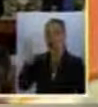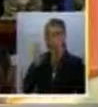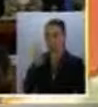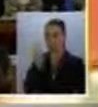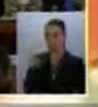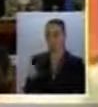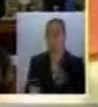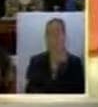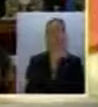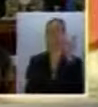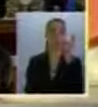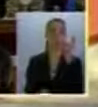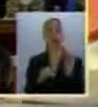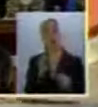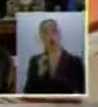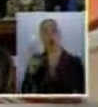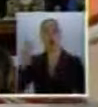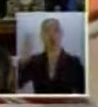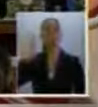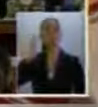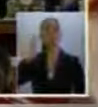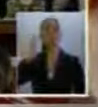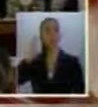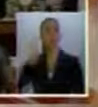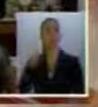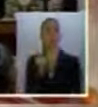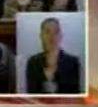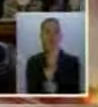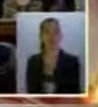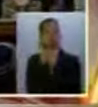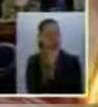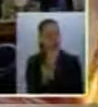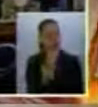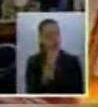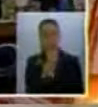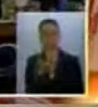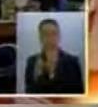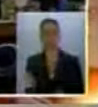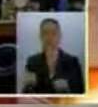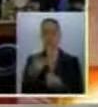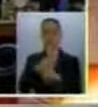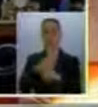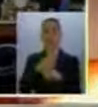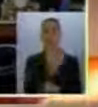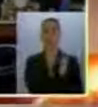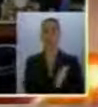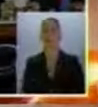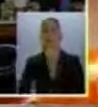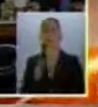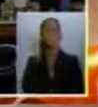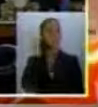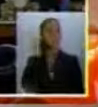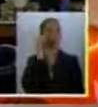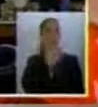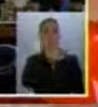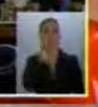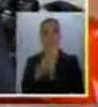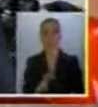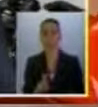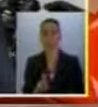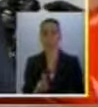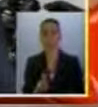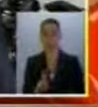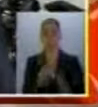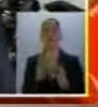PYME, qué piensan distintos actores que tienen que ver con esto, no solamente el sector privado grande, el único